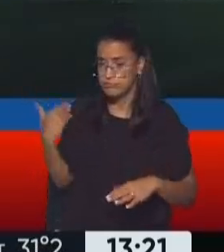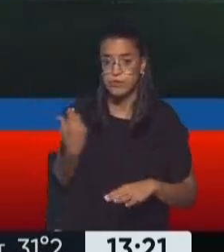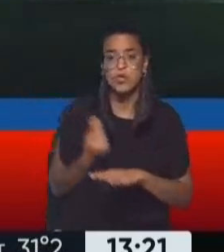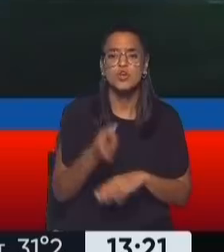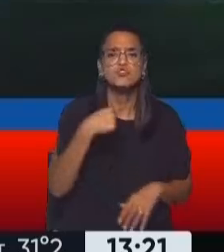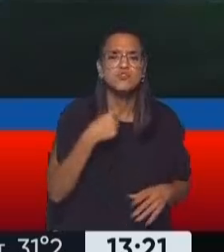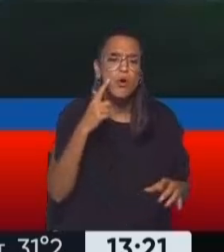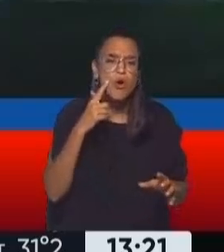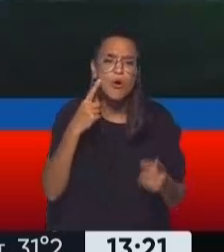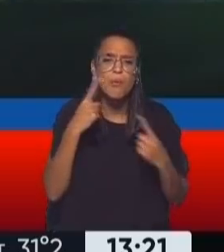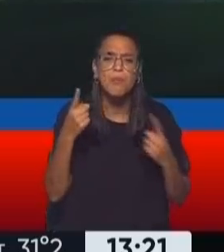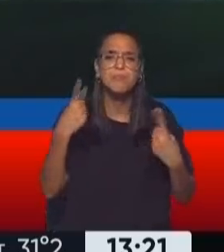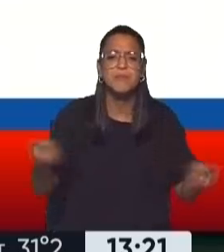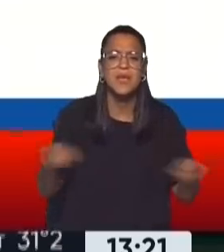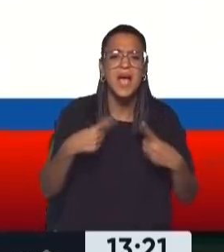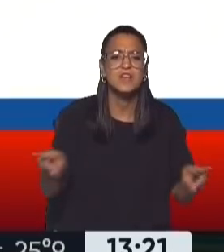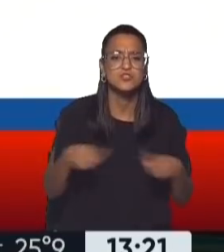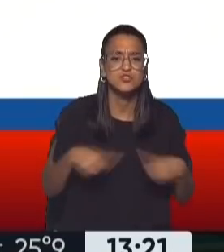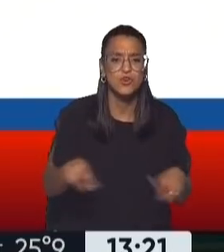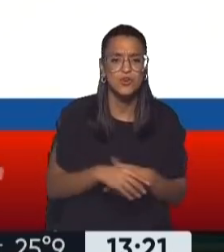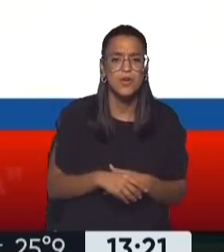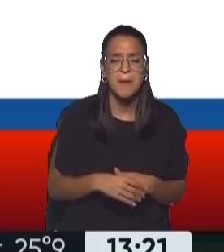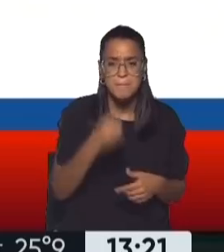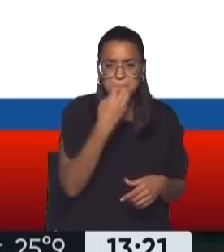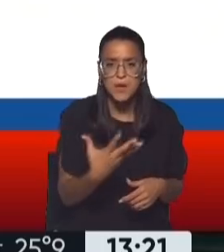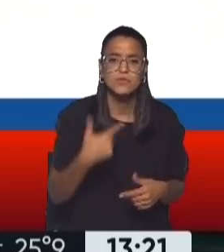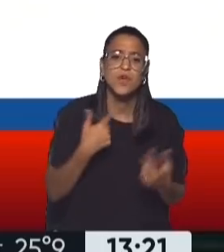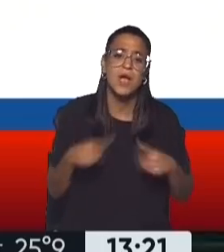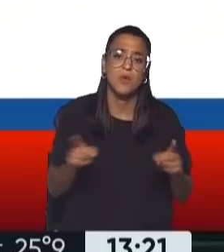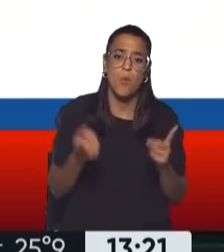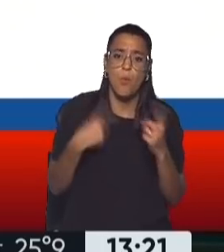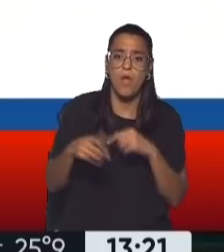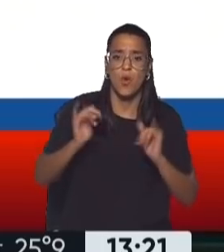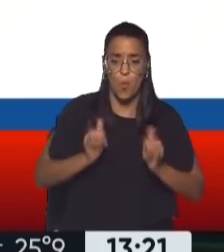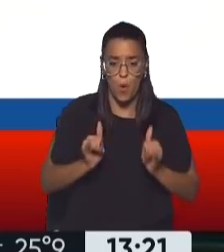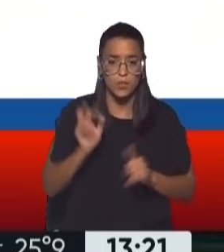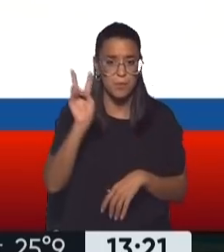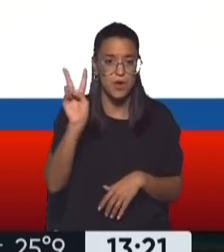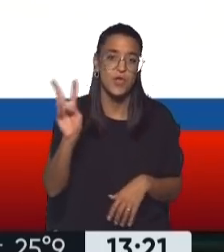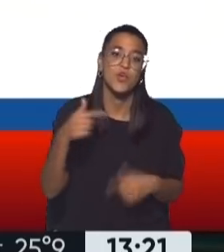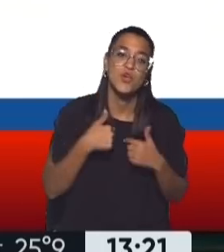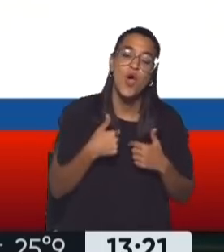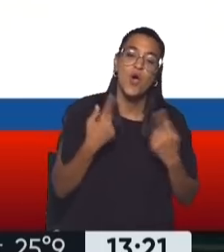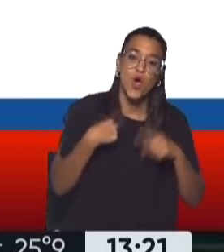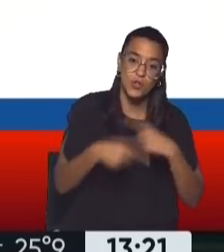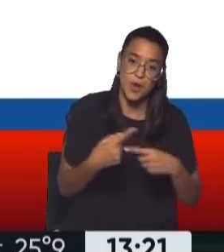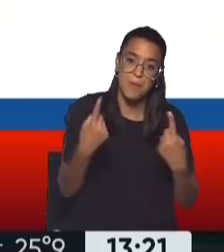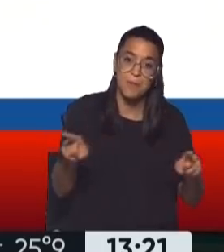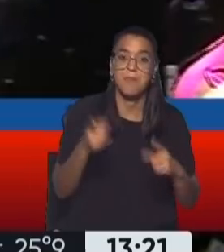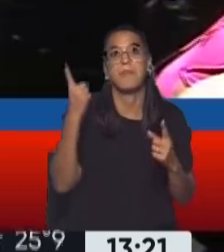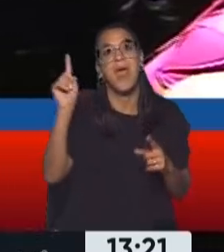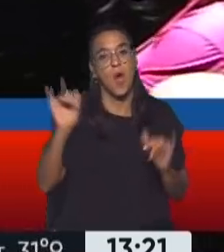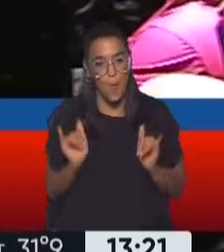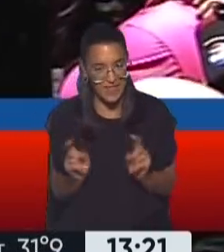los escuchaba recién cantar esa canción maravillosa que cantábamos cuando éramos la Juventud Peronista, flaco. Nosotros la seguimos cantando, pero ya no somos la